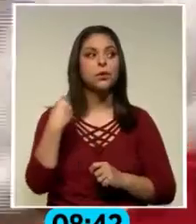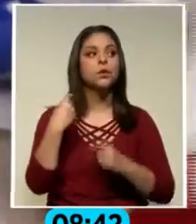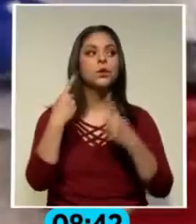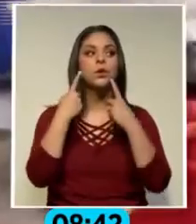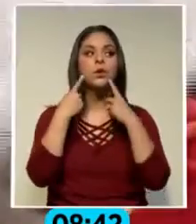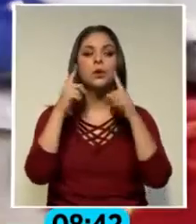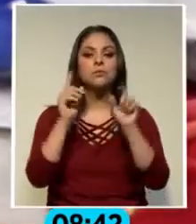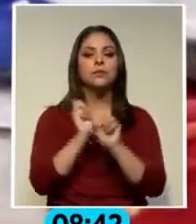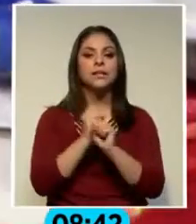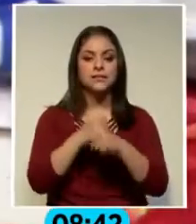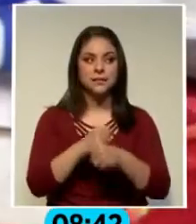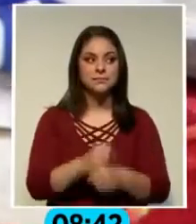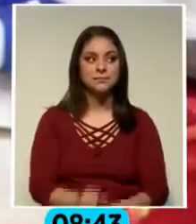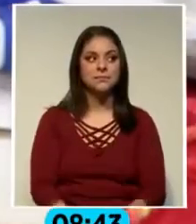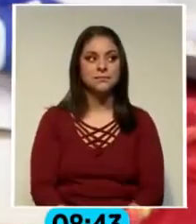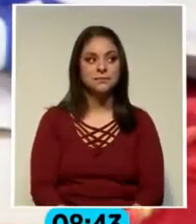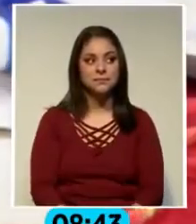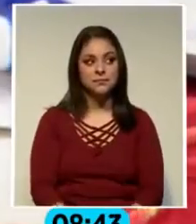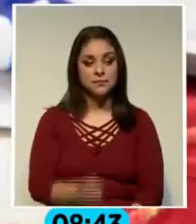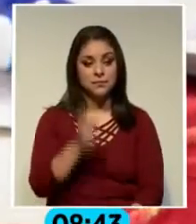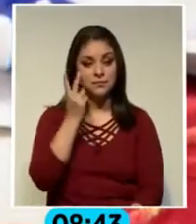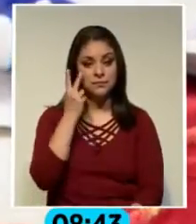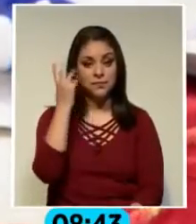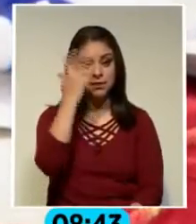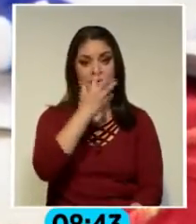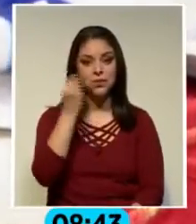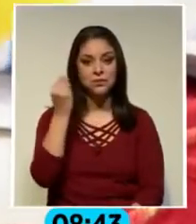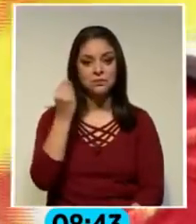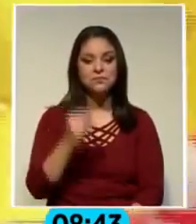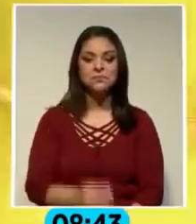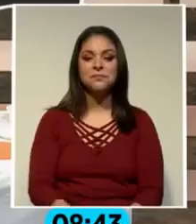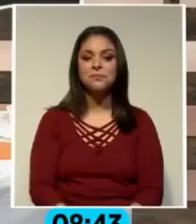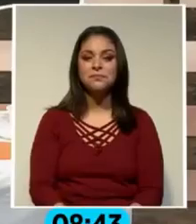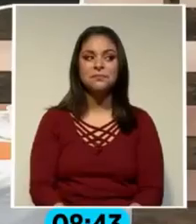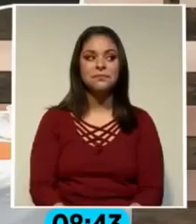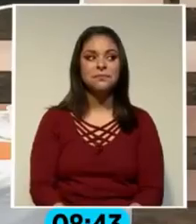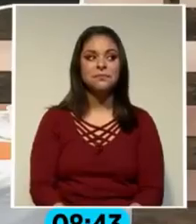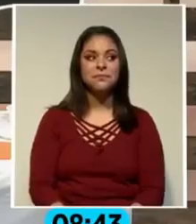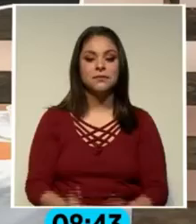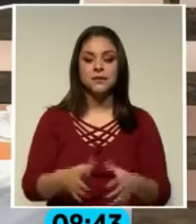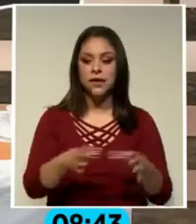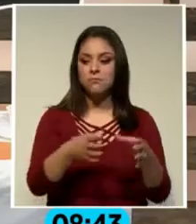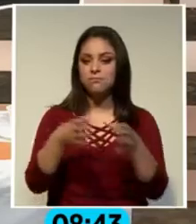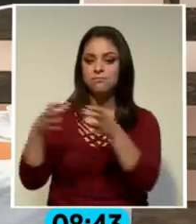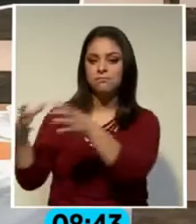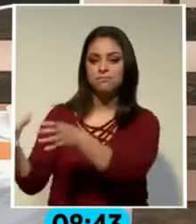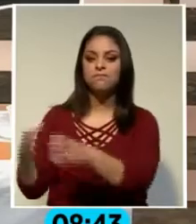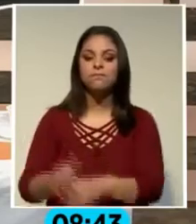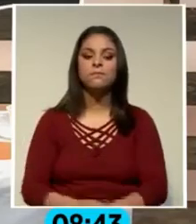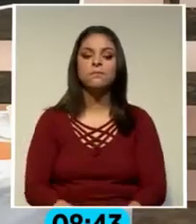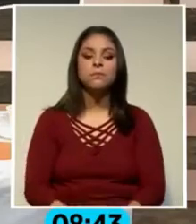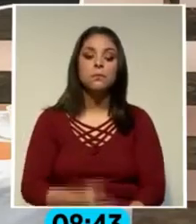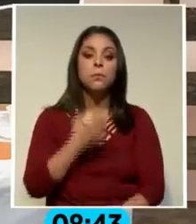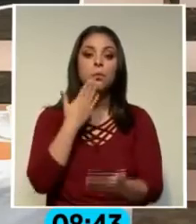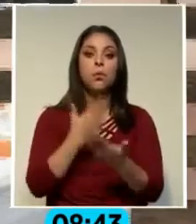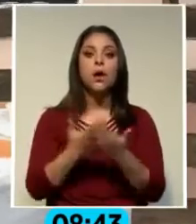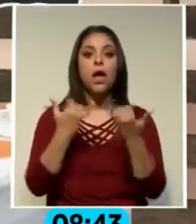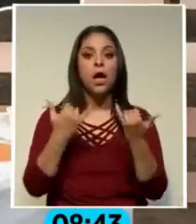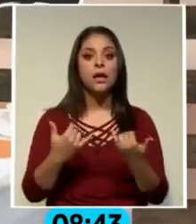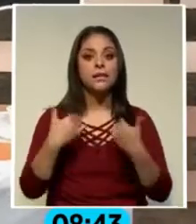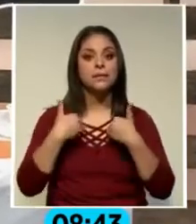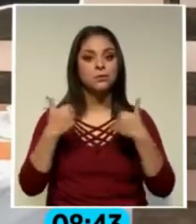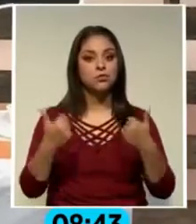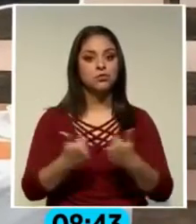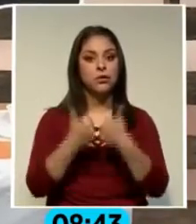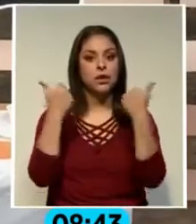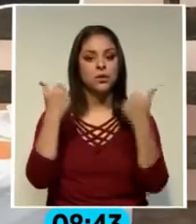Pudimos enhebrar. Muy bien. ¿Viste niña? Qué belleza? Excelente. Pongamos esto aquí y yo creo que tenemos un reto. Vamos a verlo, niña Gwen. Vamos